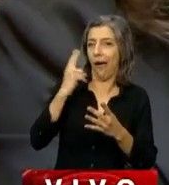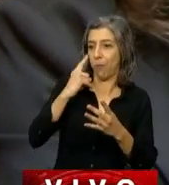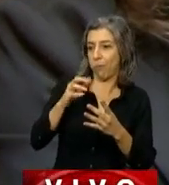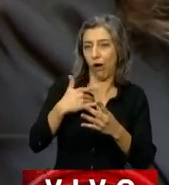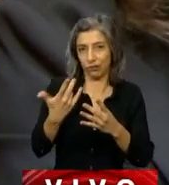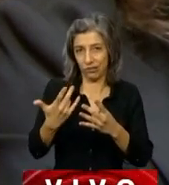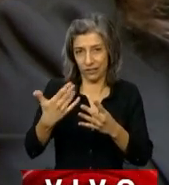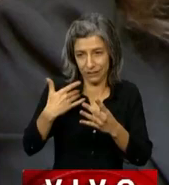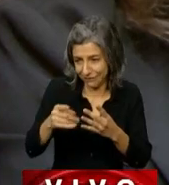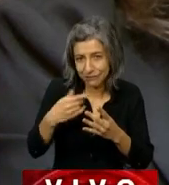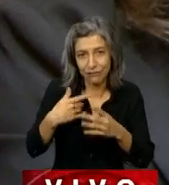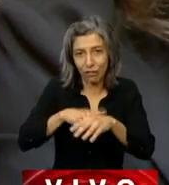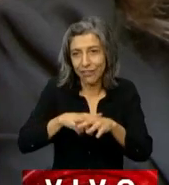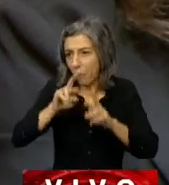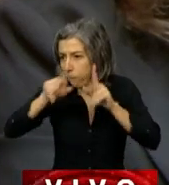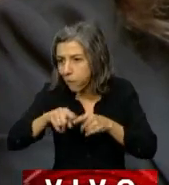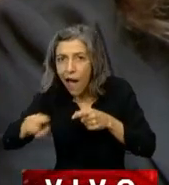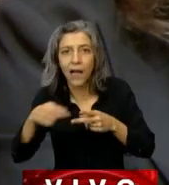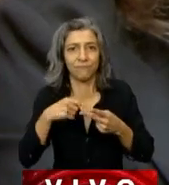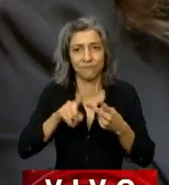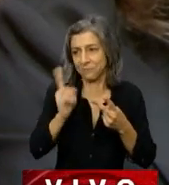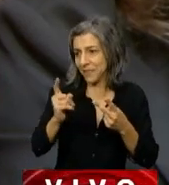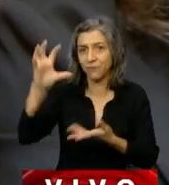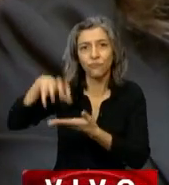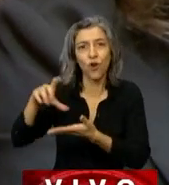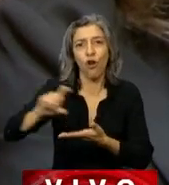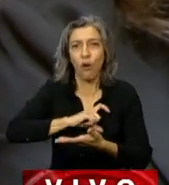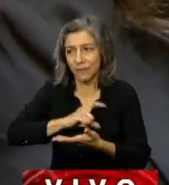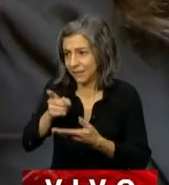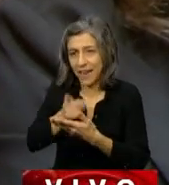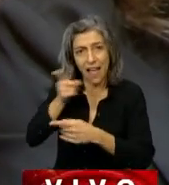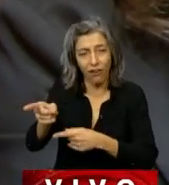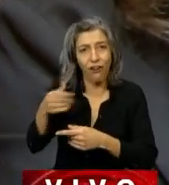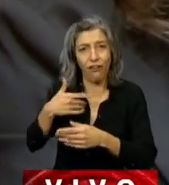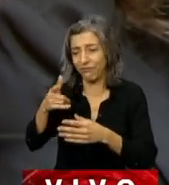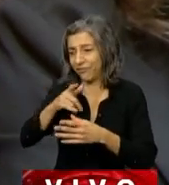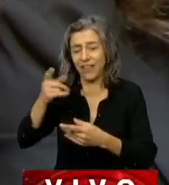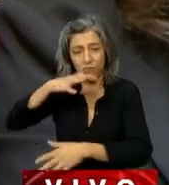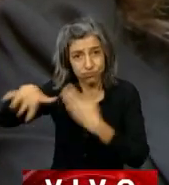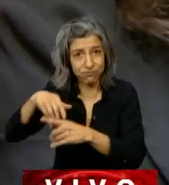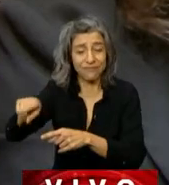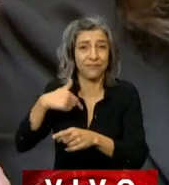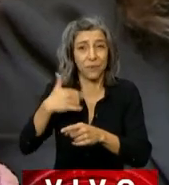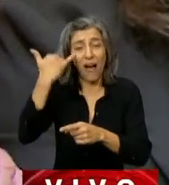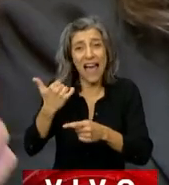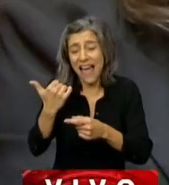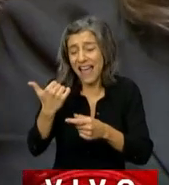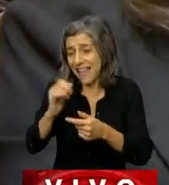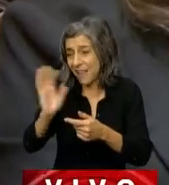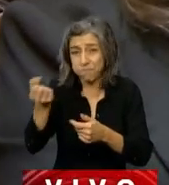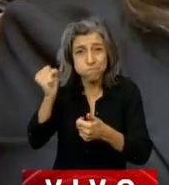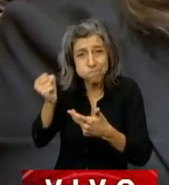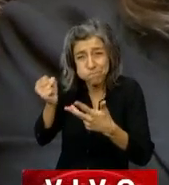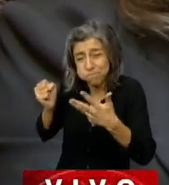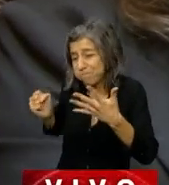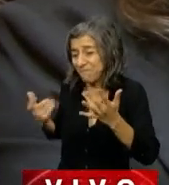bomba a una comisaría y 3 años por agresiones a funcionarios nacionales. Esta es la situación de Milagro Sala. Pero, señor